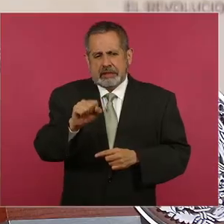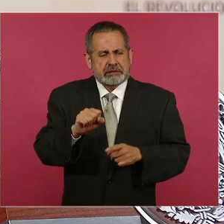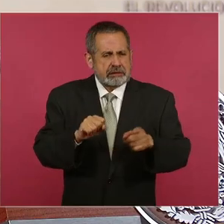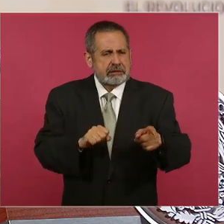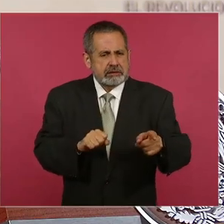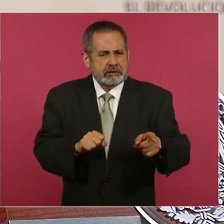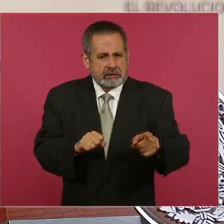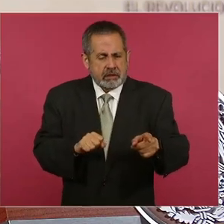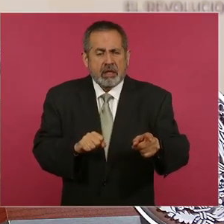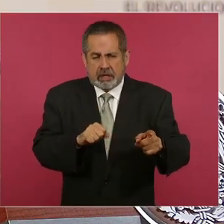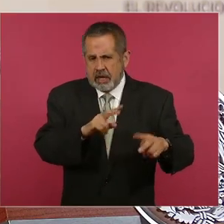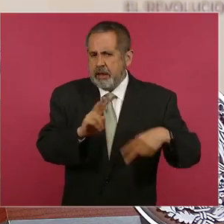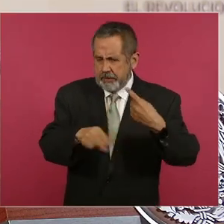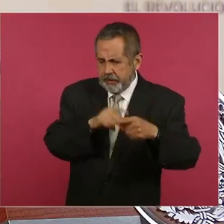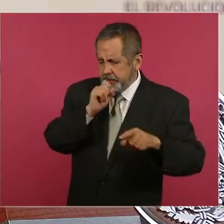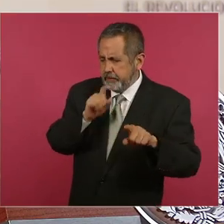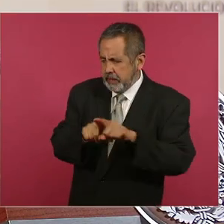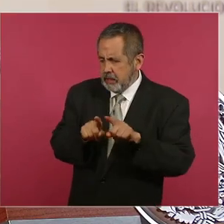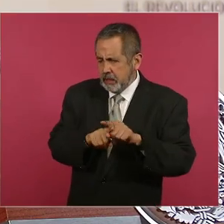que va a estar,